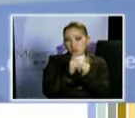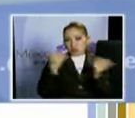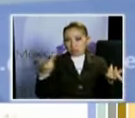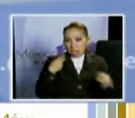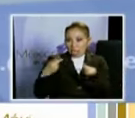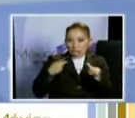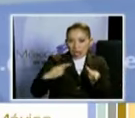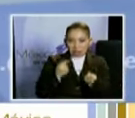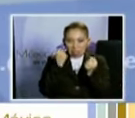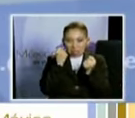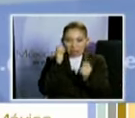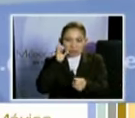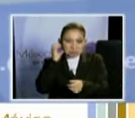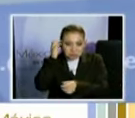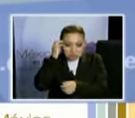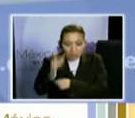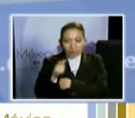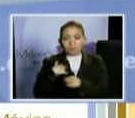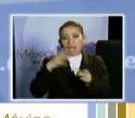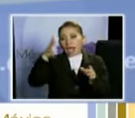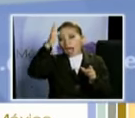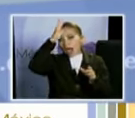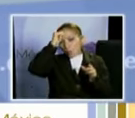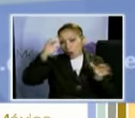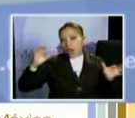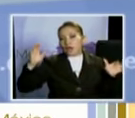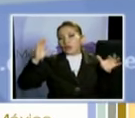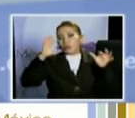Está surgiendo un consenso muy